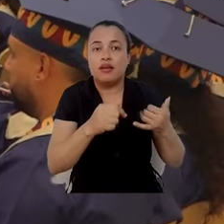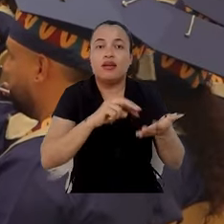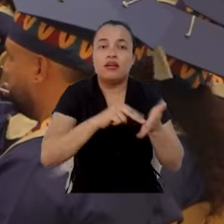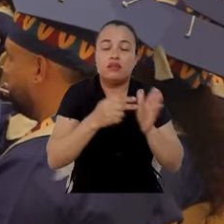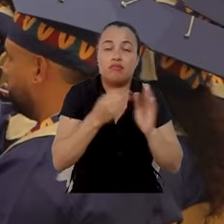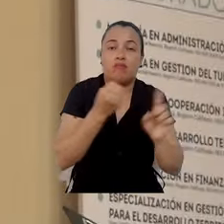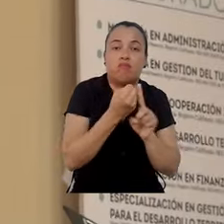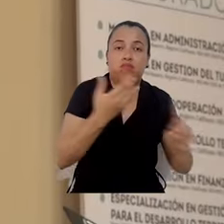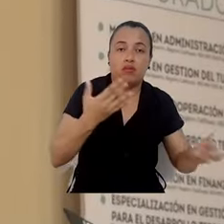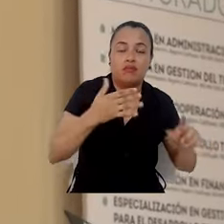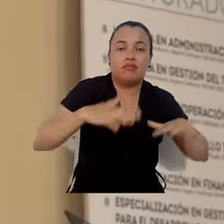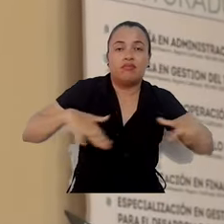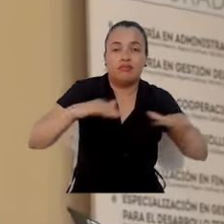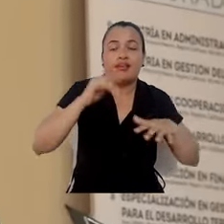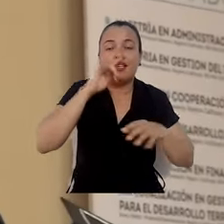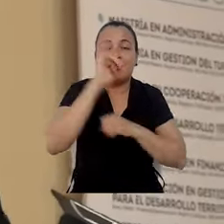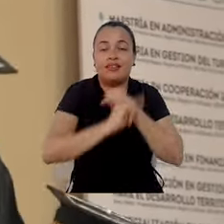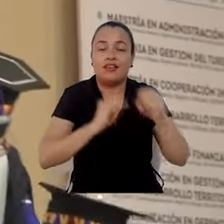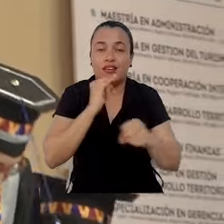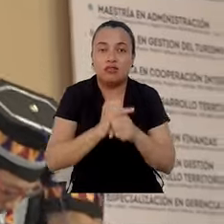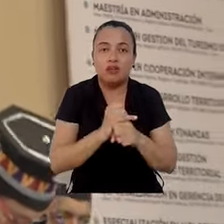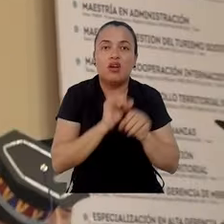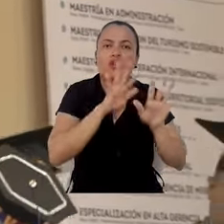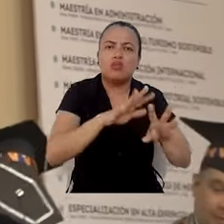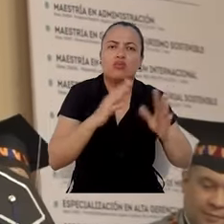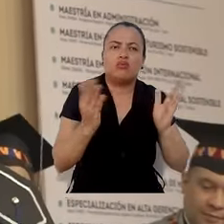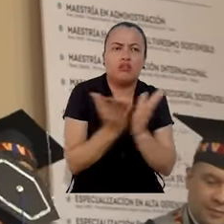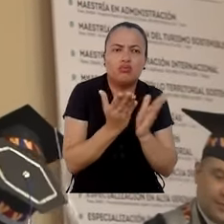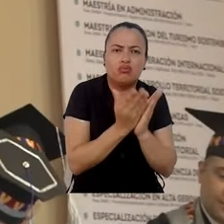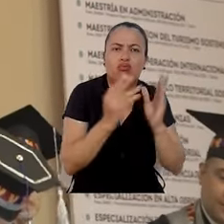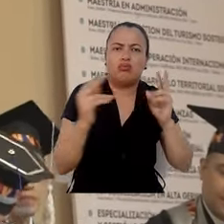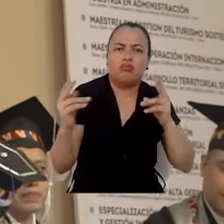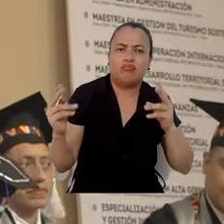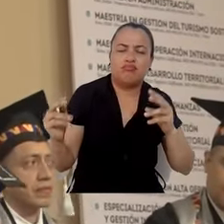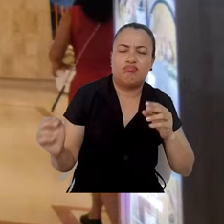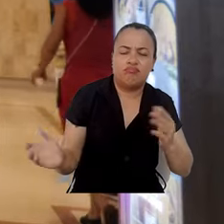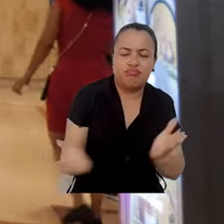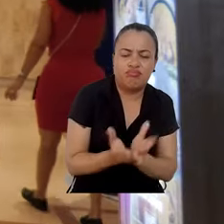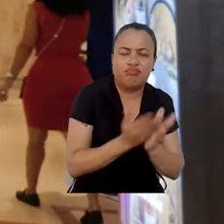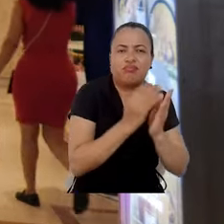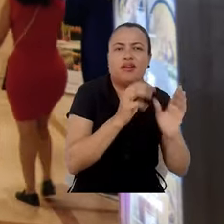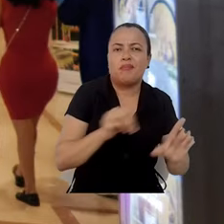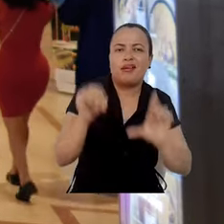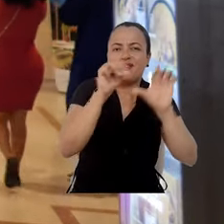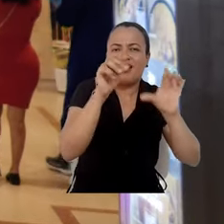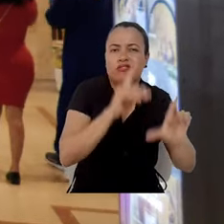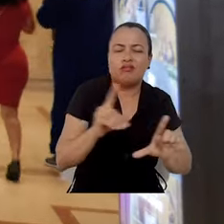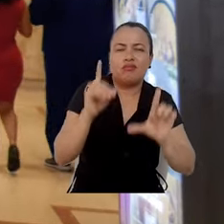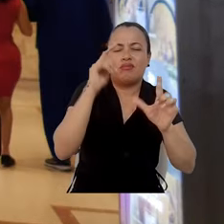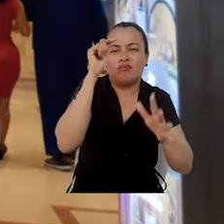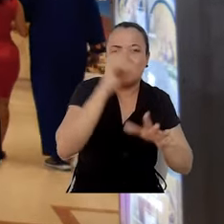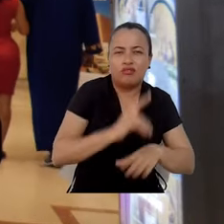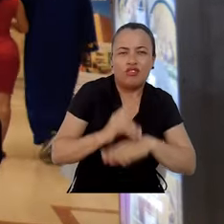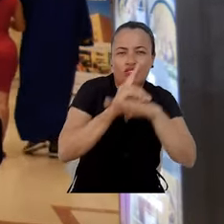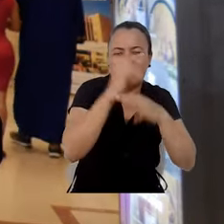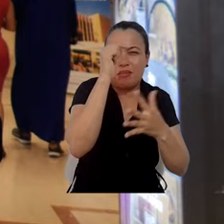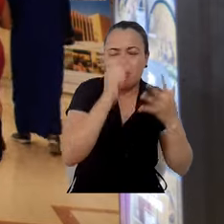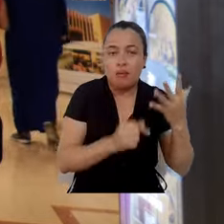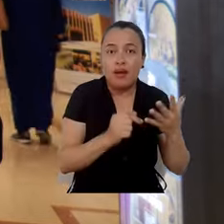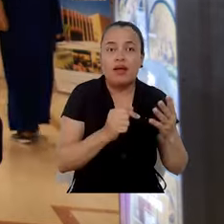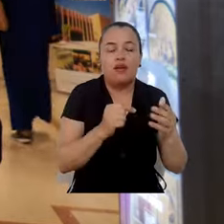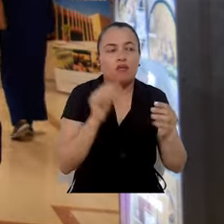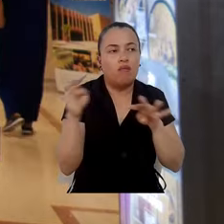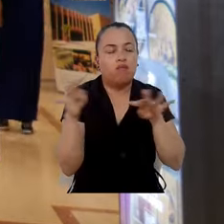impacto no solamente pues local sino internacional los estudios que vienen desarrollando los maestrantes los doctorados eh Son